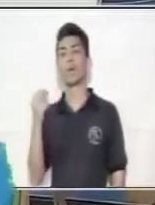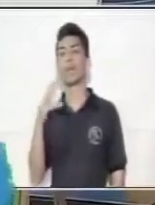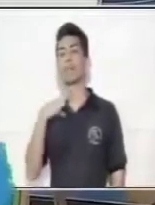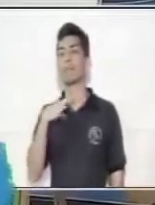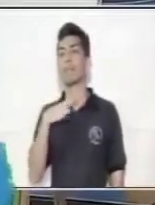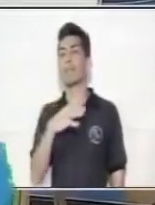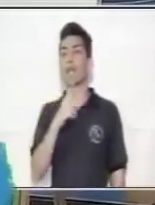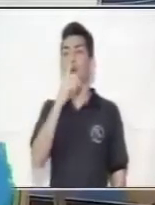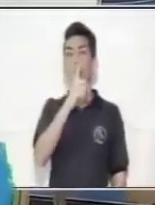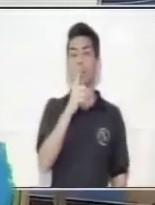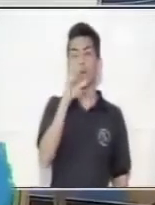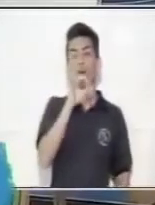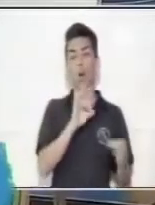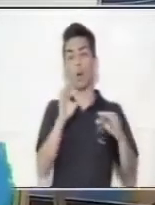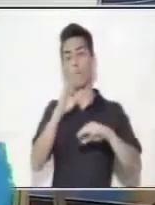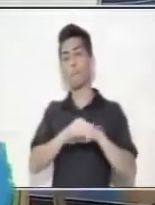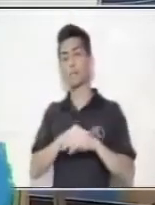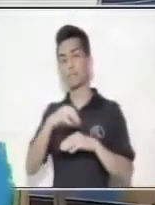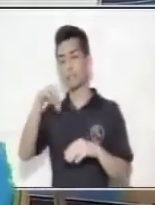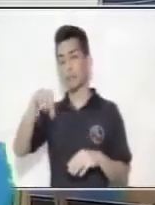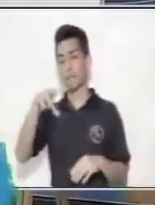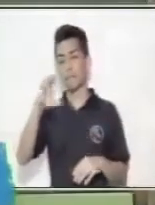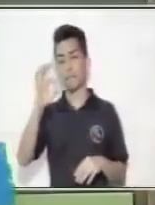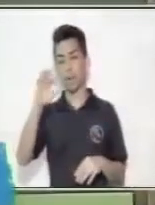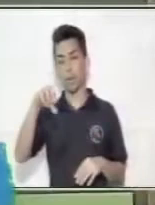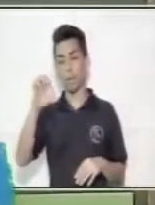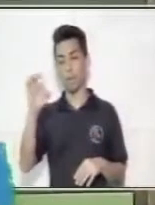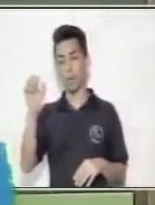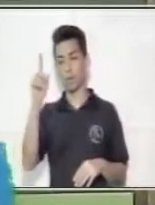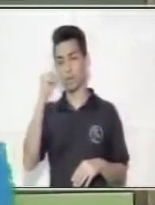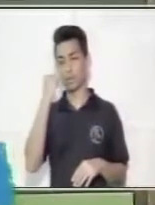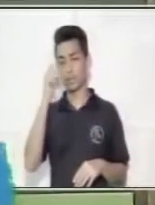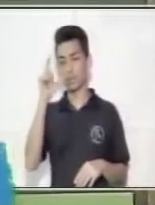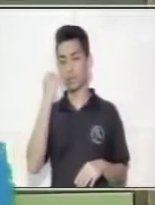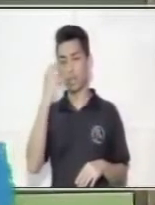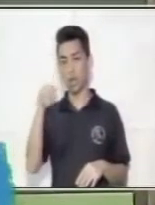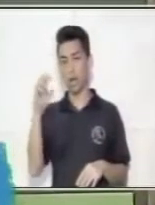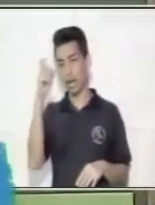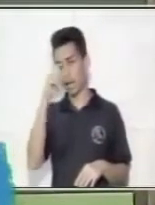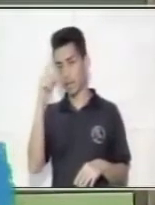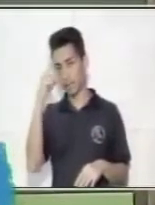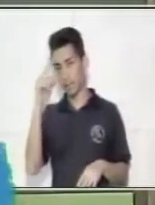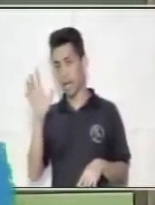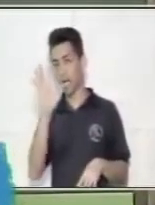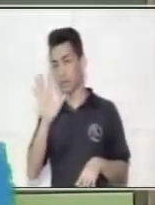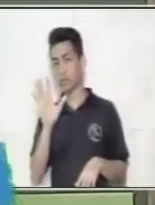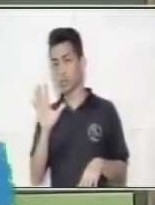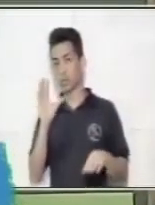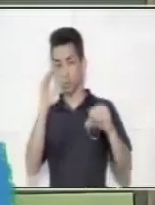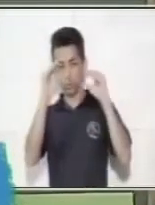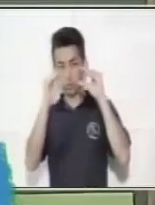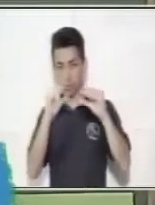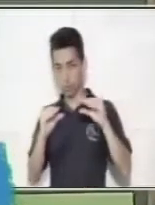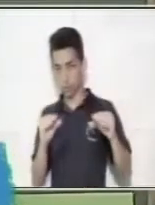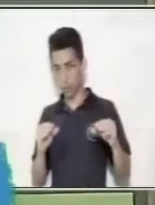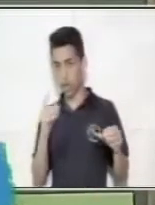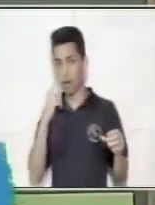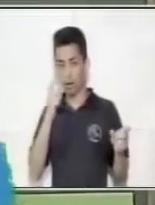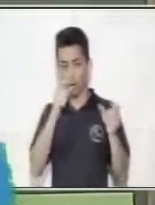una o más proposiciones incluidas en su estructura, sean estas coordinadas